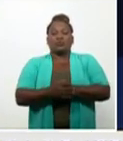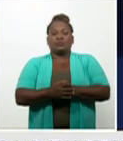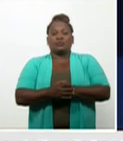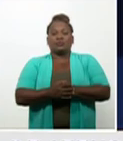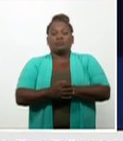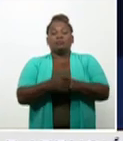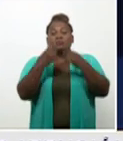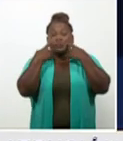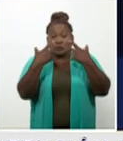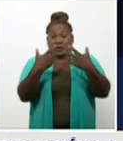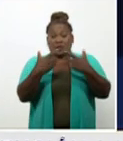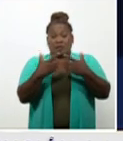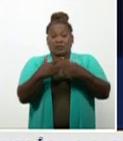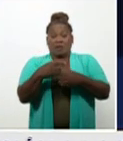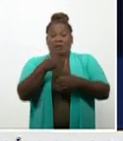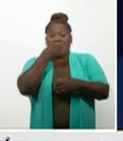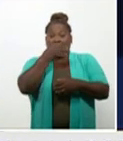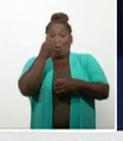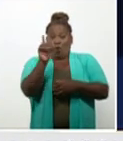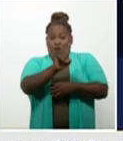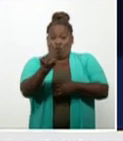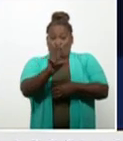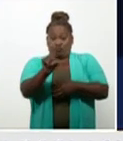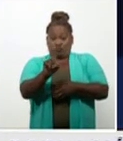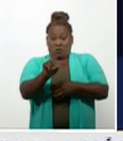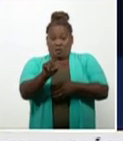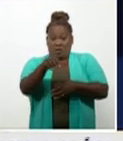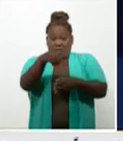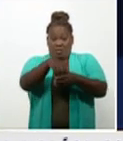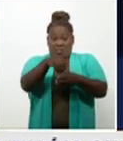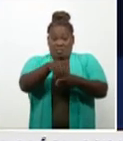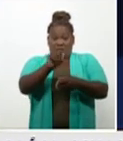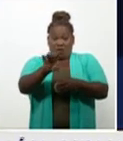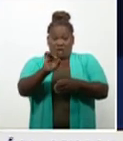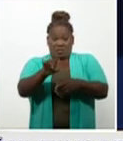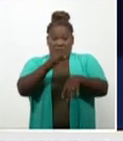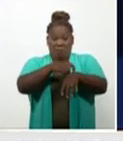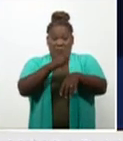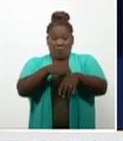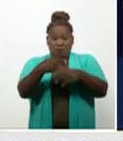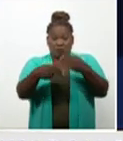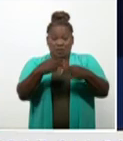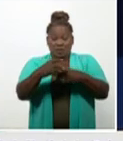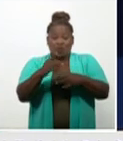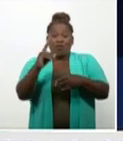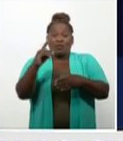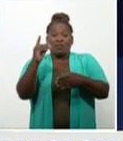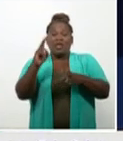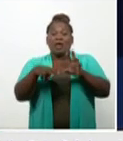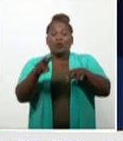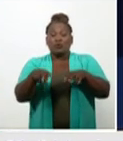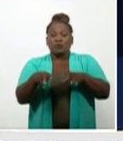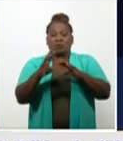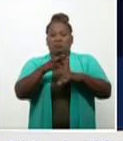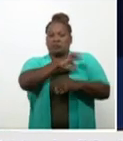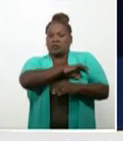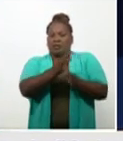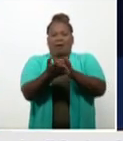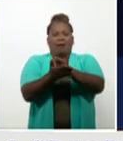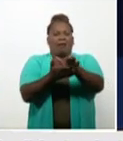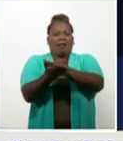Importante, 11 de los 15 en el momento que se hizo el diagnóstico eran asintomáticos,